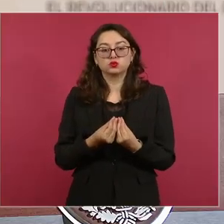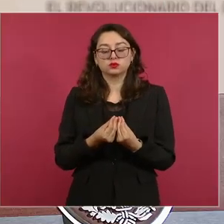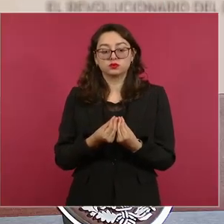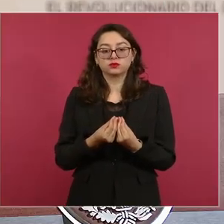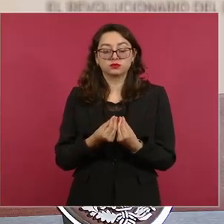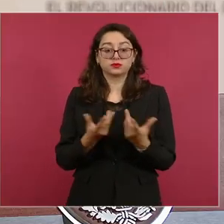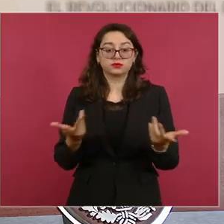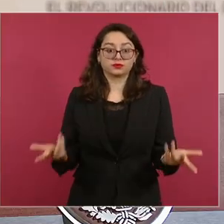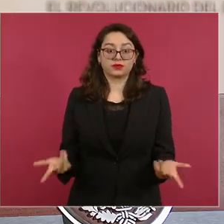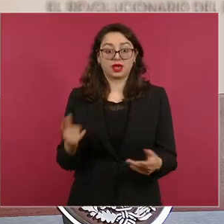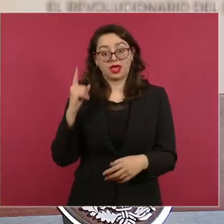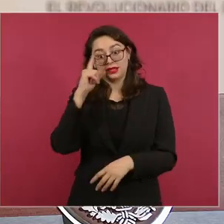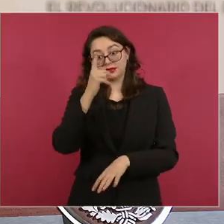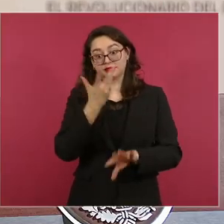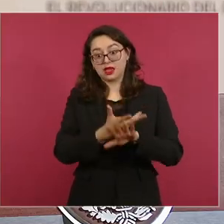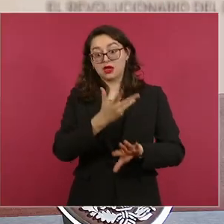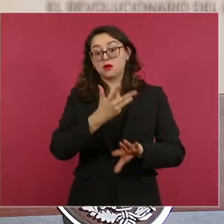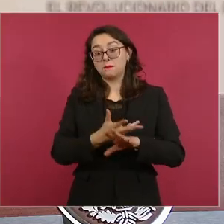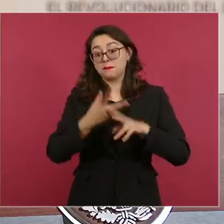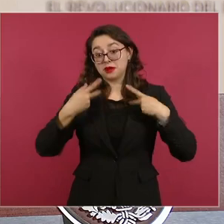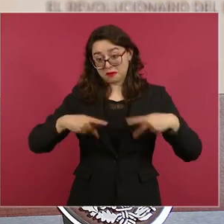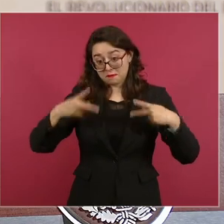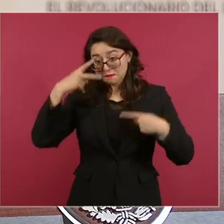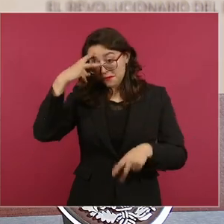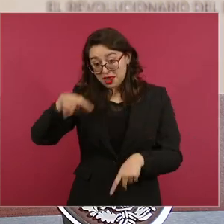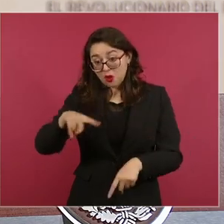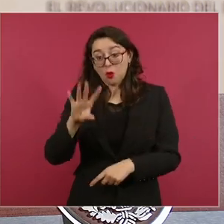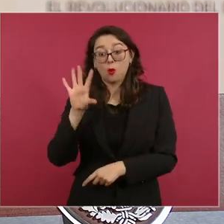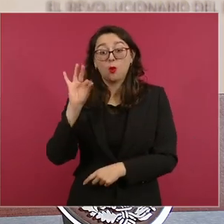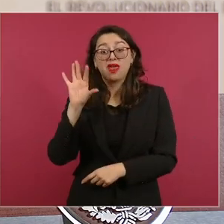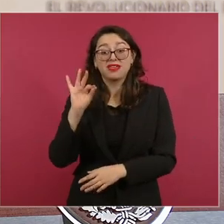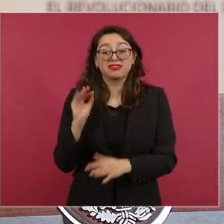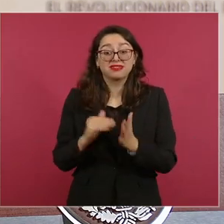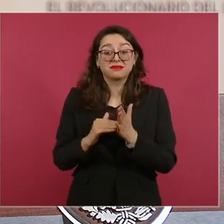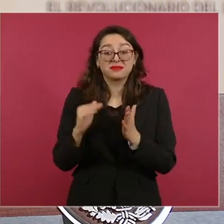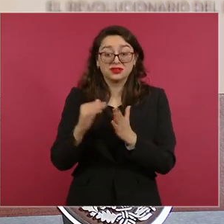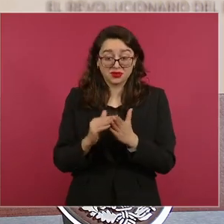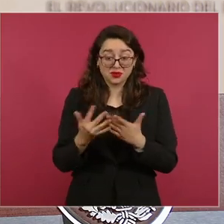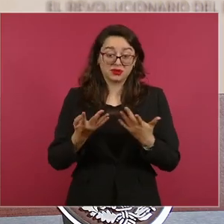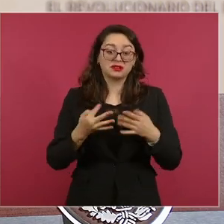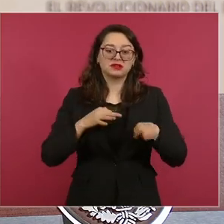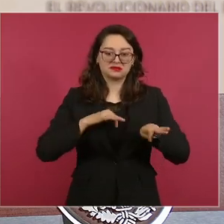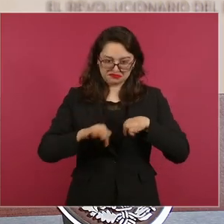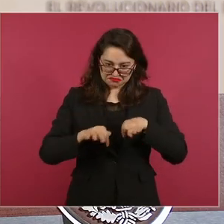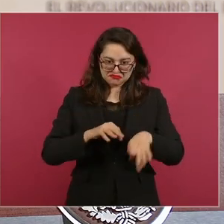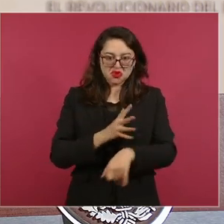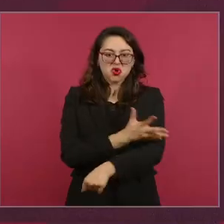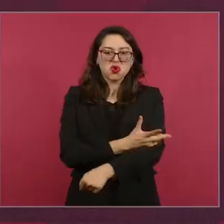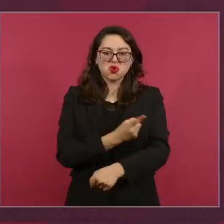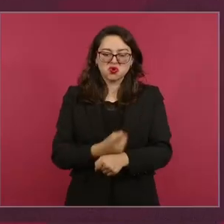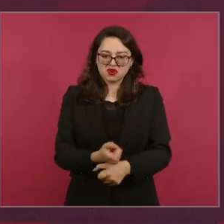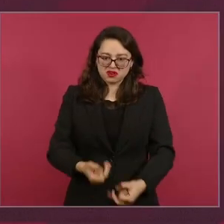hay 40 millones de mexicanos en Estados Unidos trabajando honradamente.